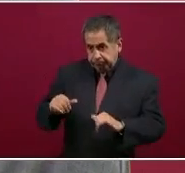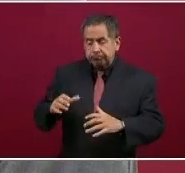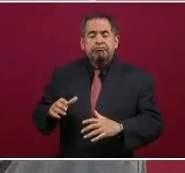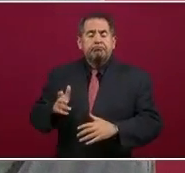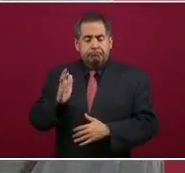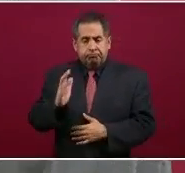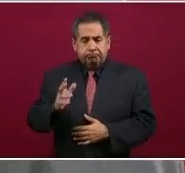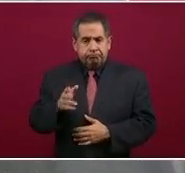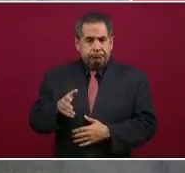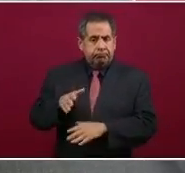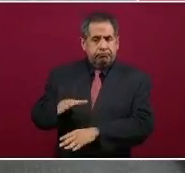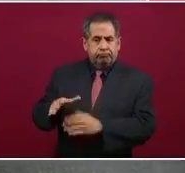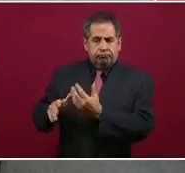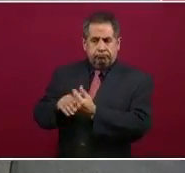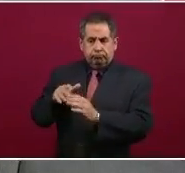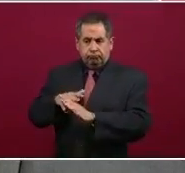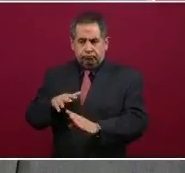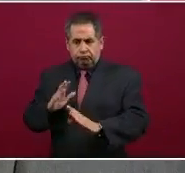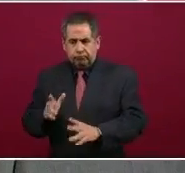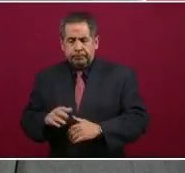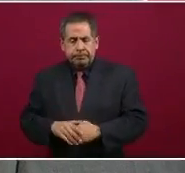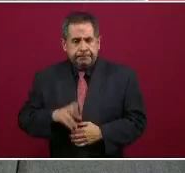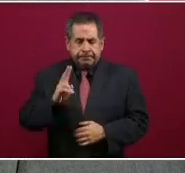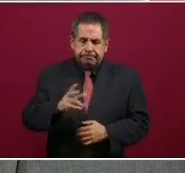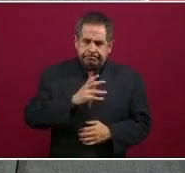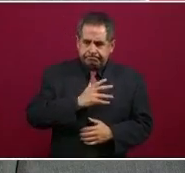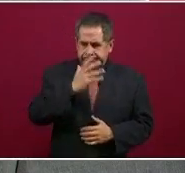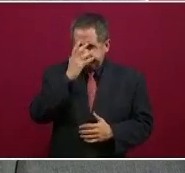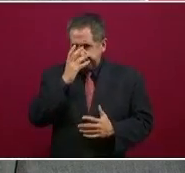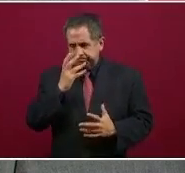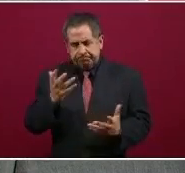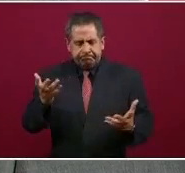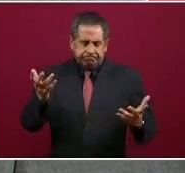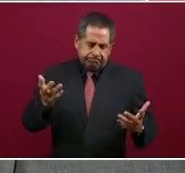este asunto penoso,